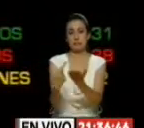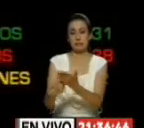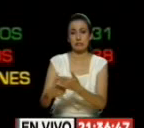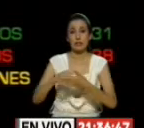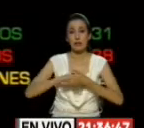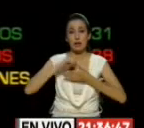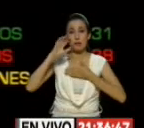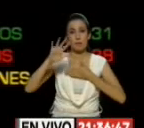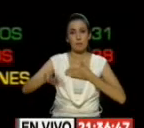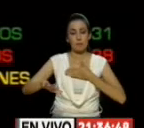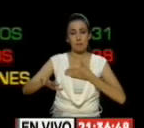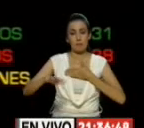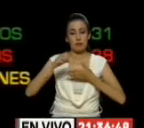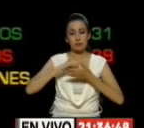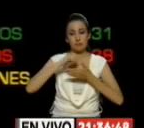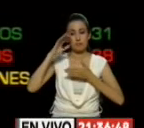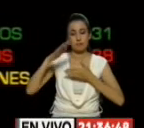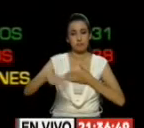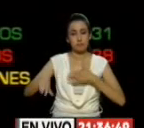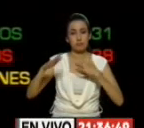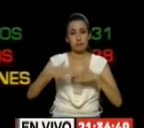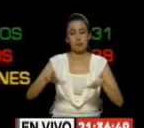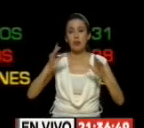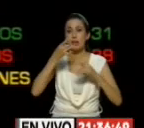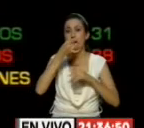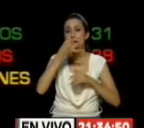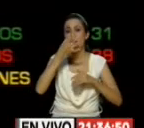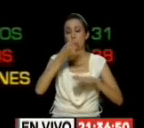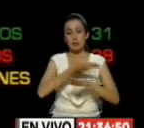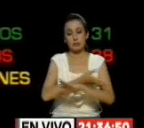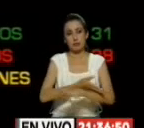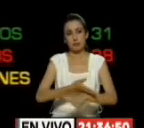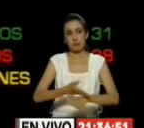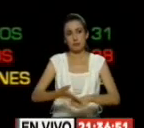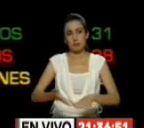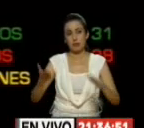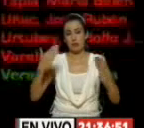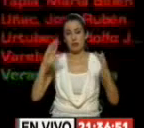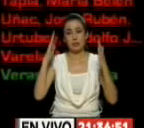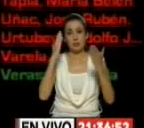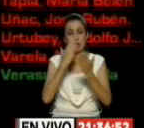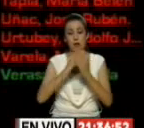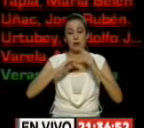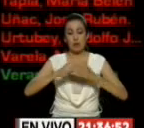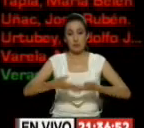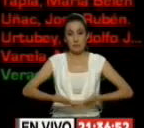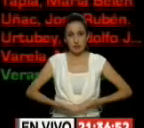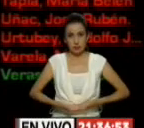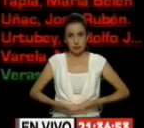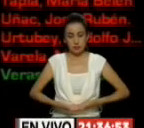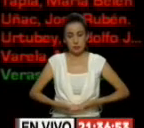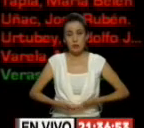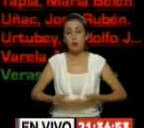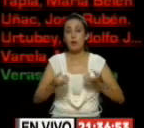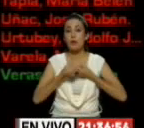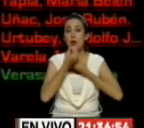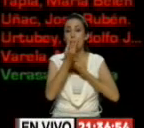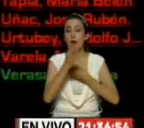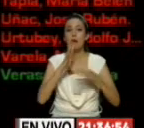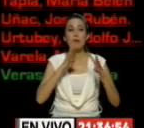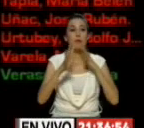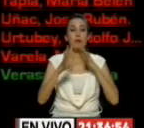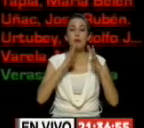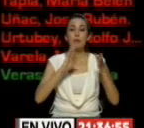a continuar y apostó por distribuir anticonceptivos de larga duración para frenar los embarazos no deseados. Sus declaraciones llegaron